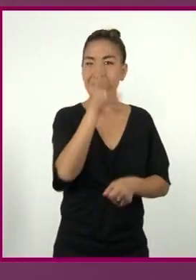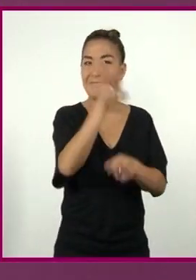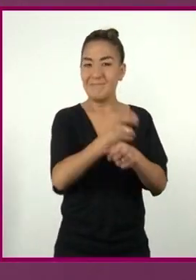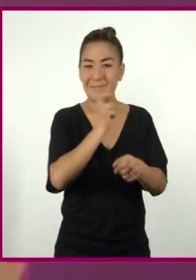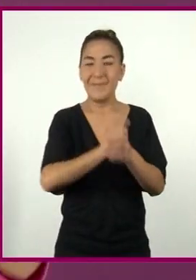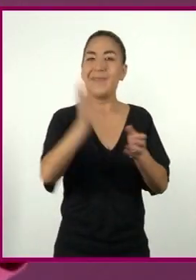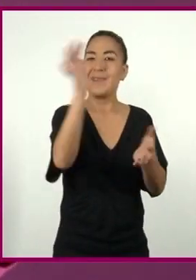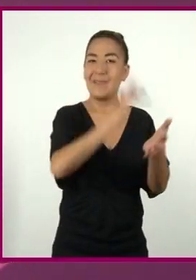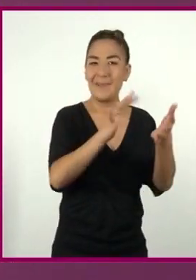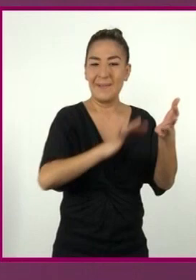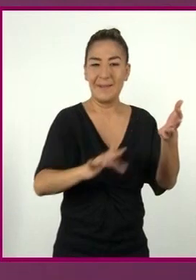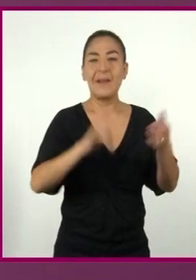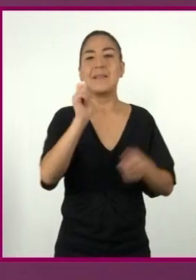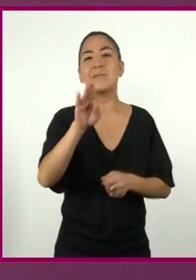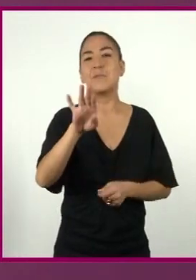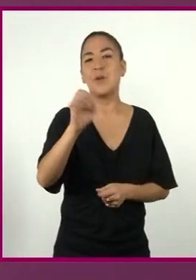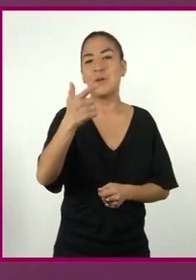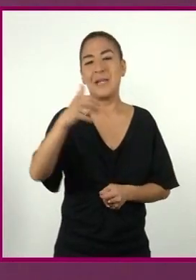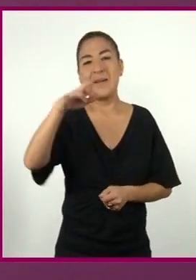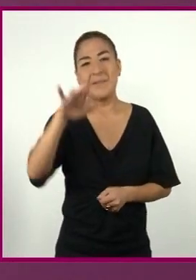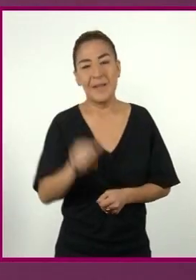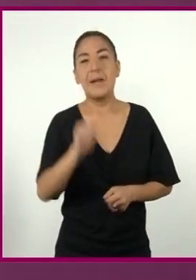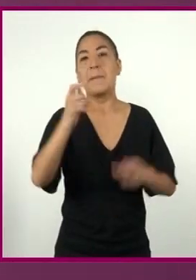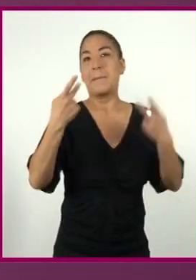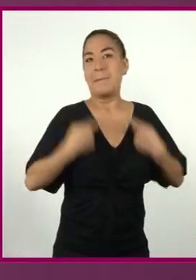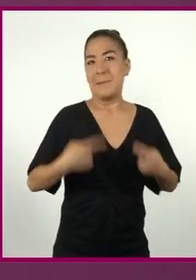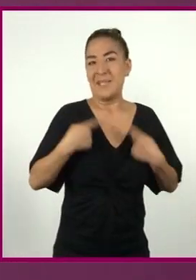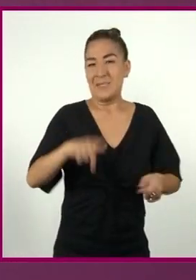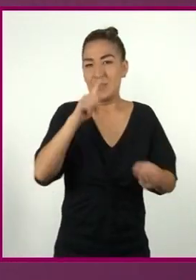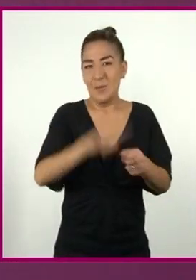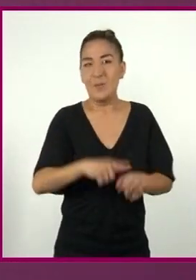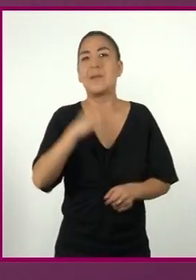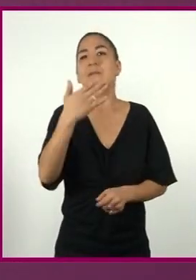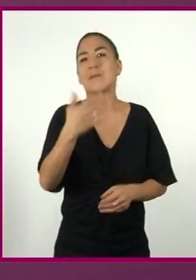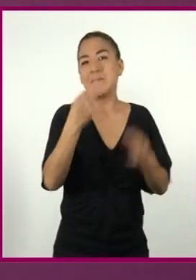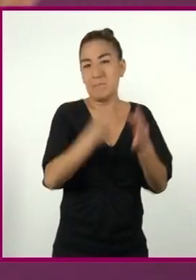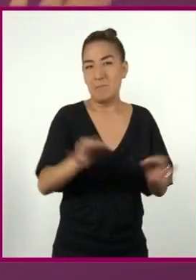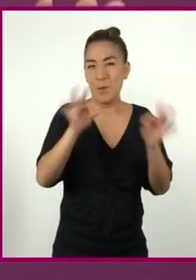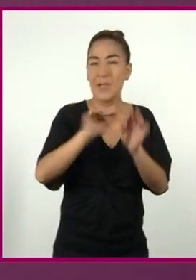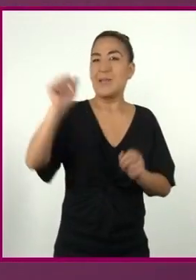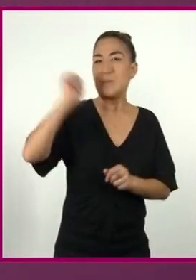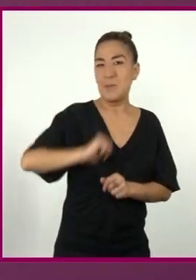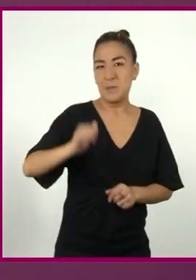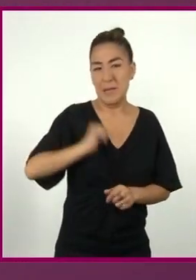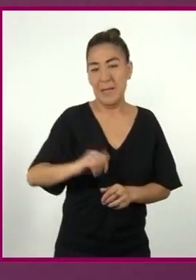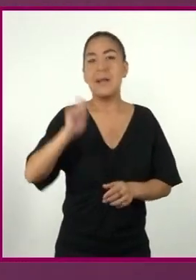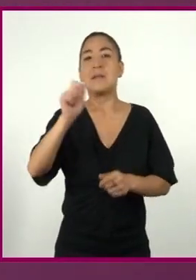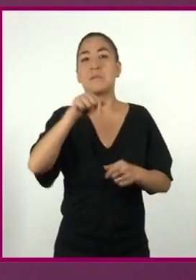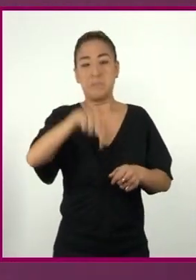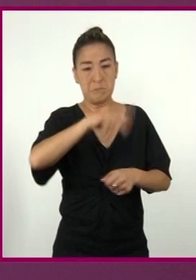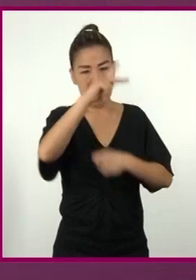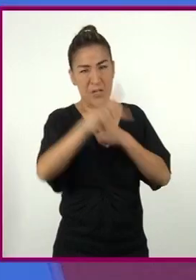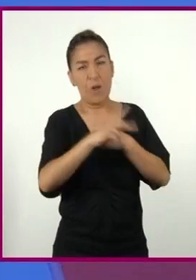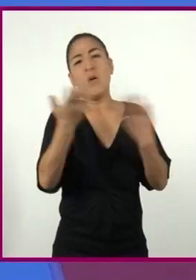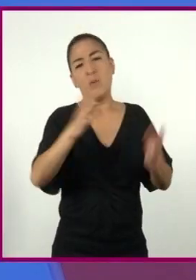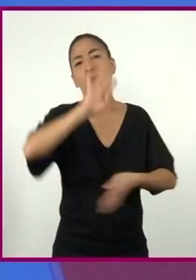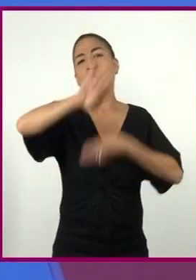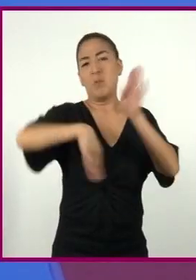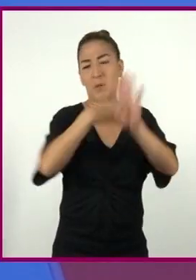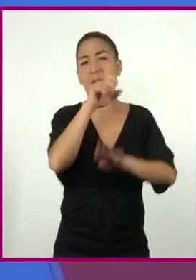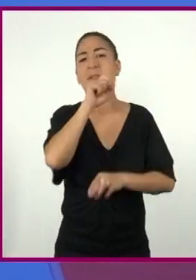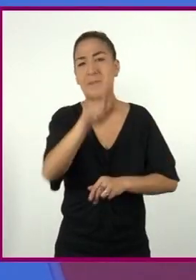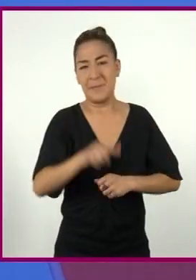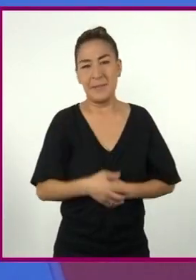fascinante lectura de las biografías de personas importantes o significativas, ya sean del país o del mundo.